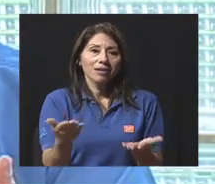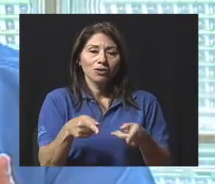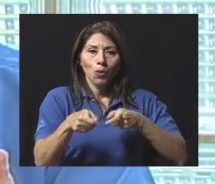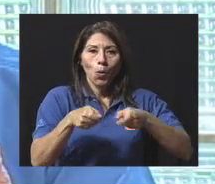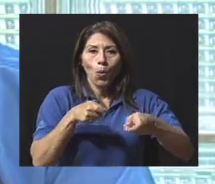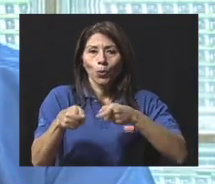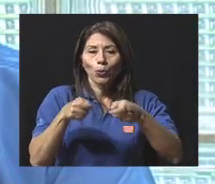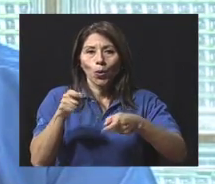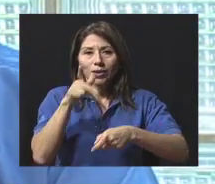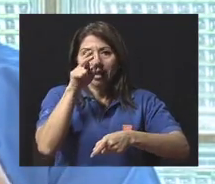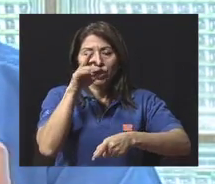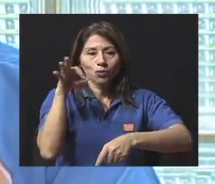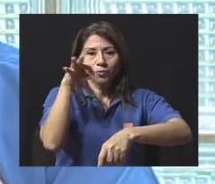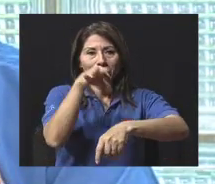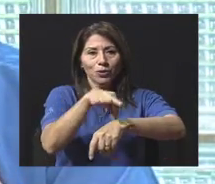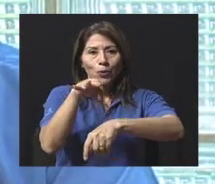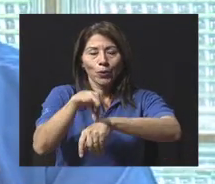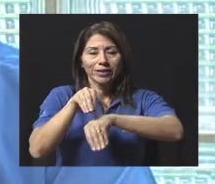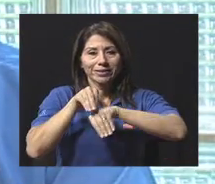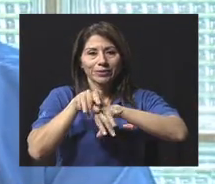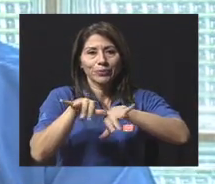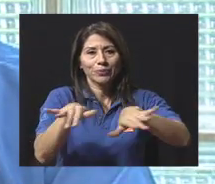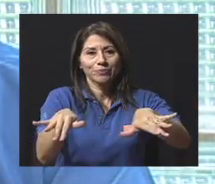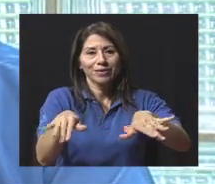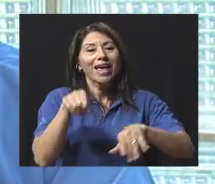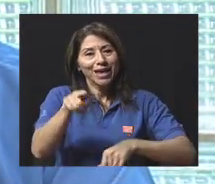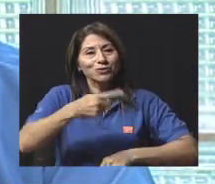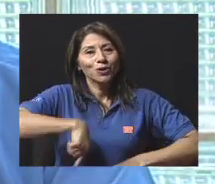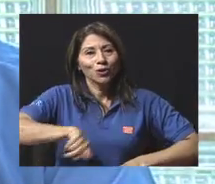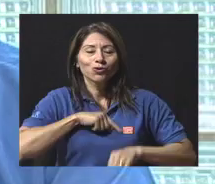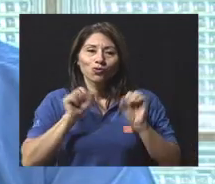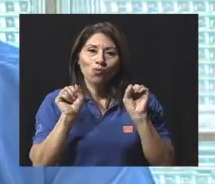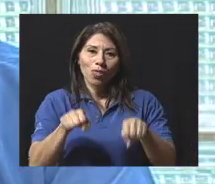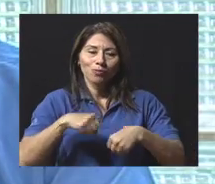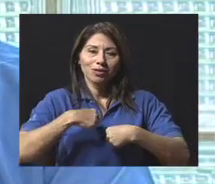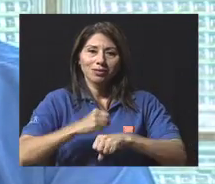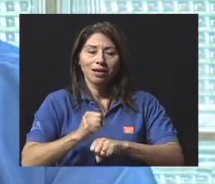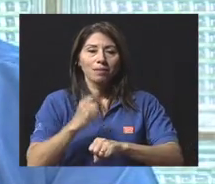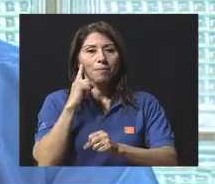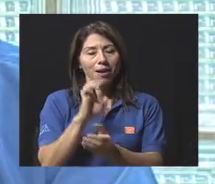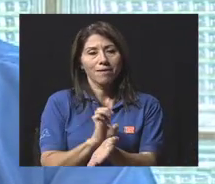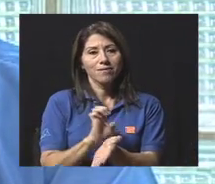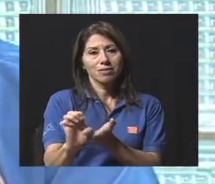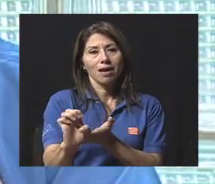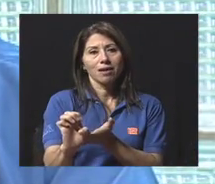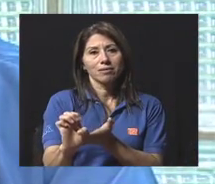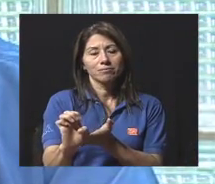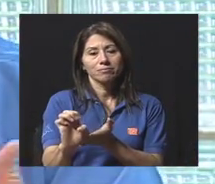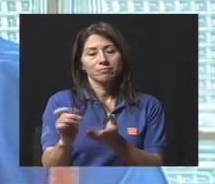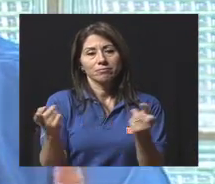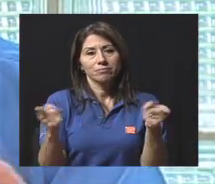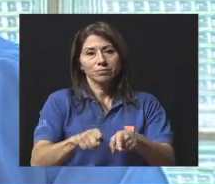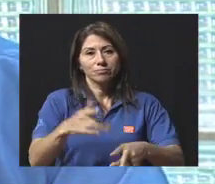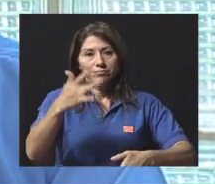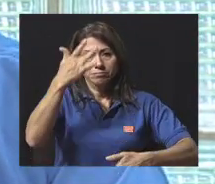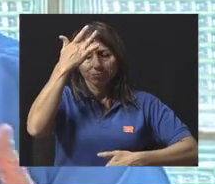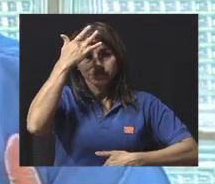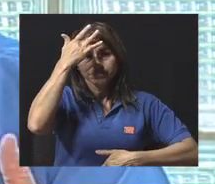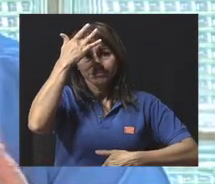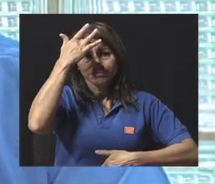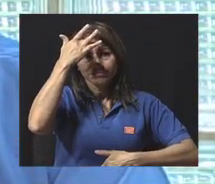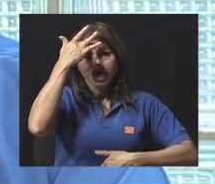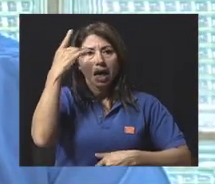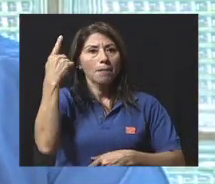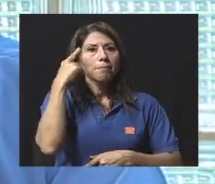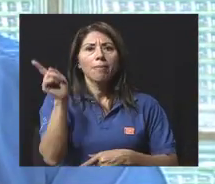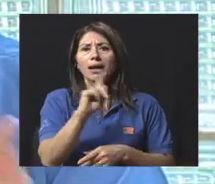control de los vectores Y ese es el granito de arena que tenemos que poner para evitar que esta enfermedad se